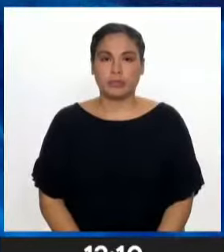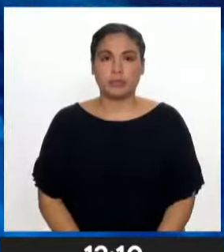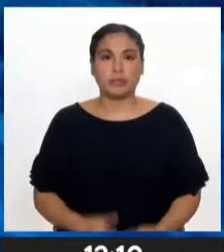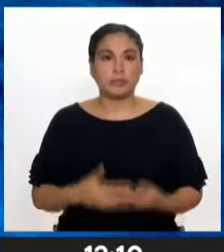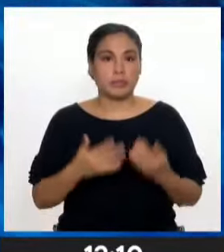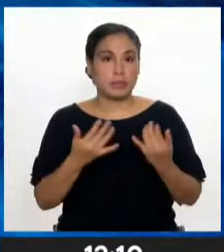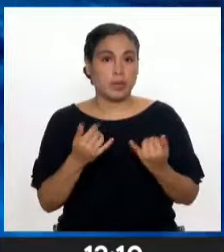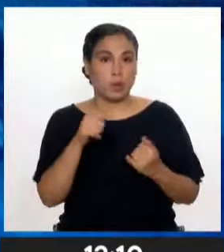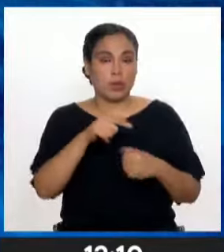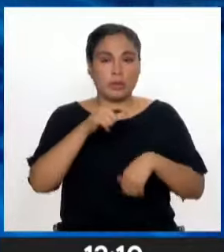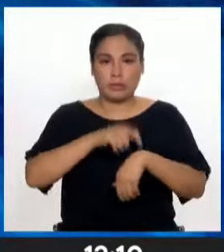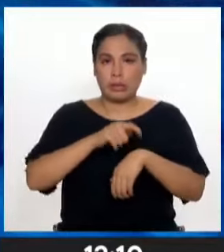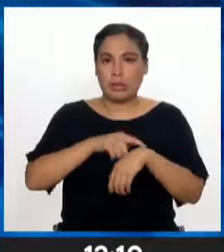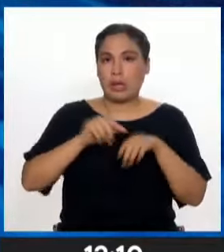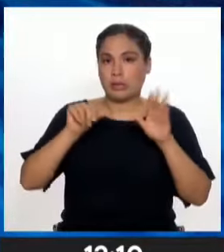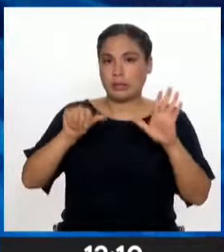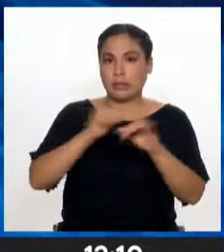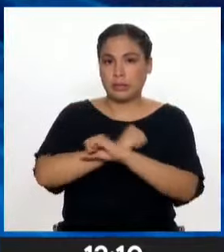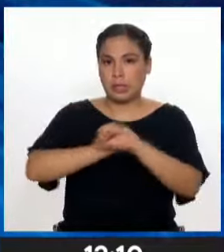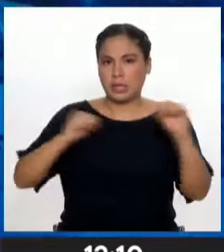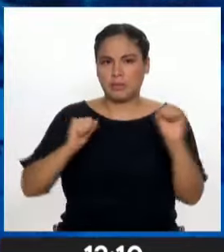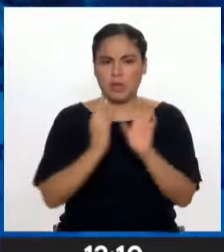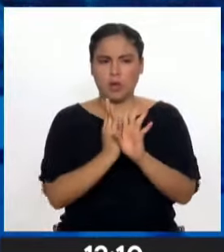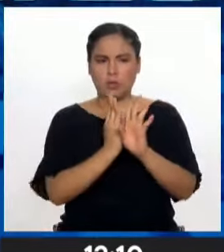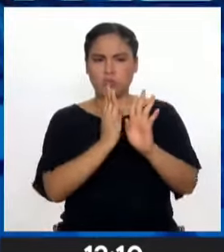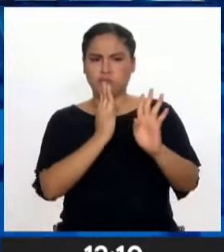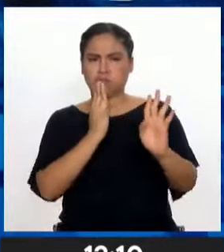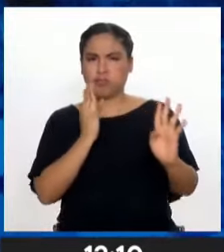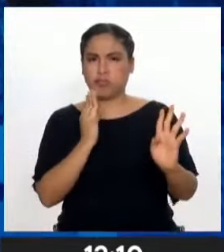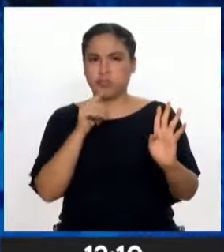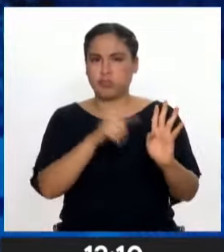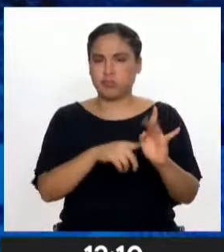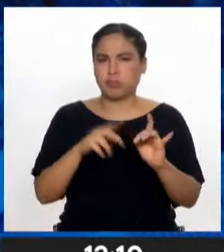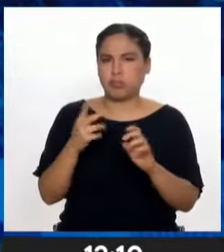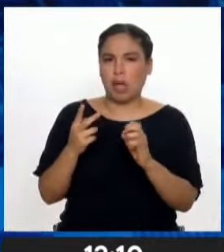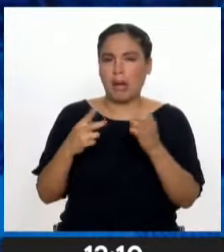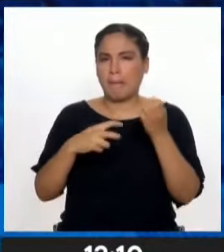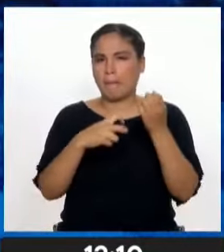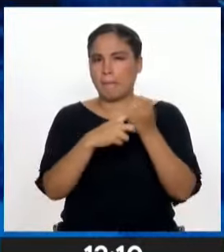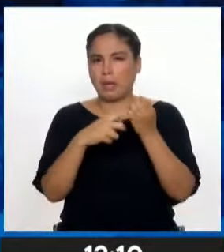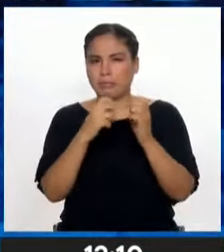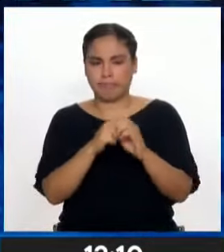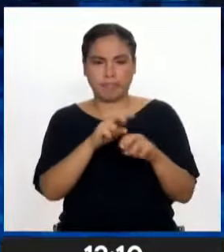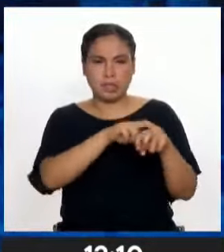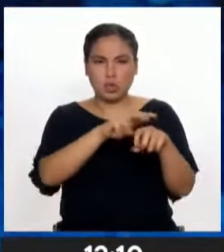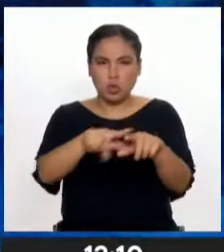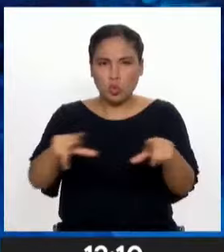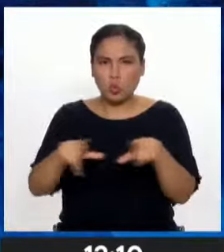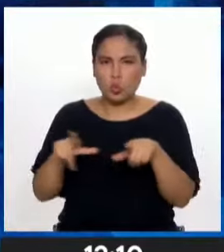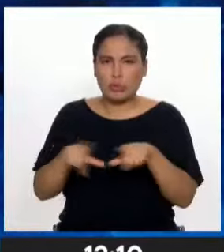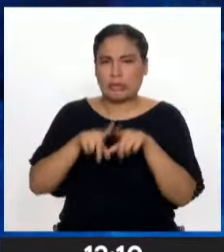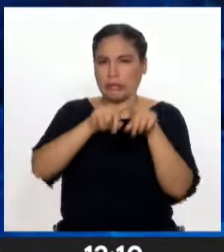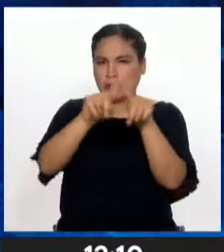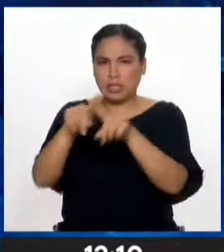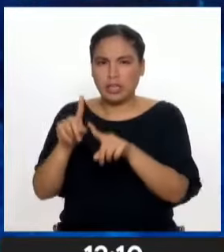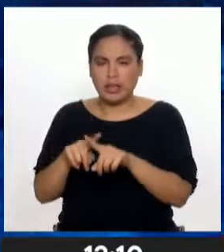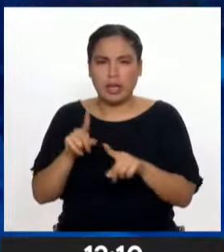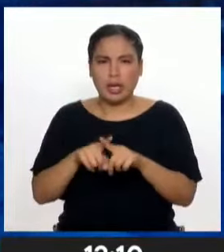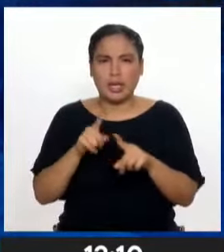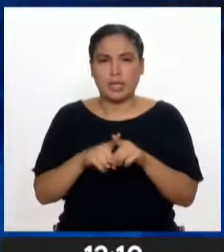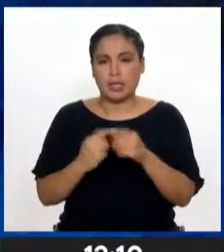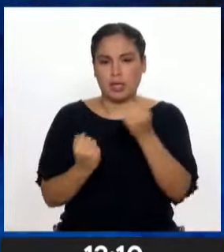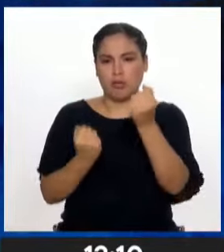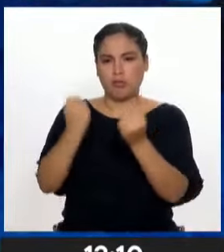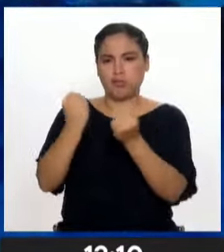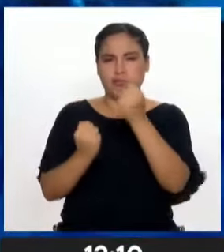Y desde las 6 de la mañana, largas colas de pasajeros se reportaron en distintos paraderos de Lima debido al paro que acataron colectiveros